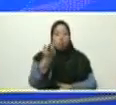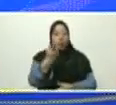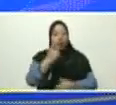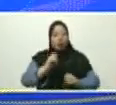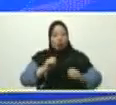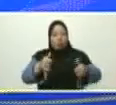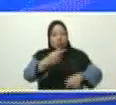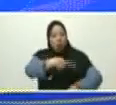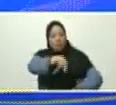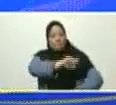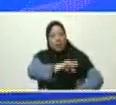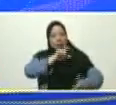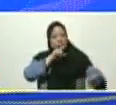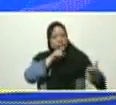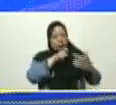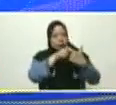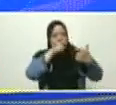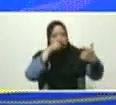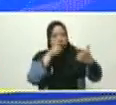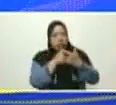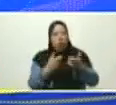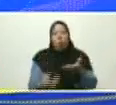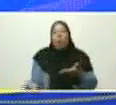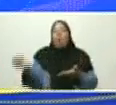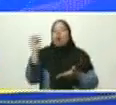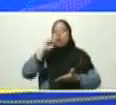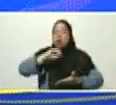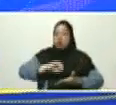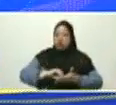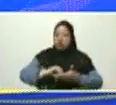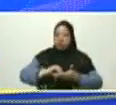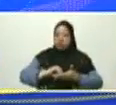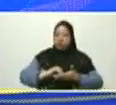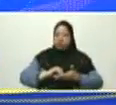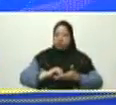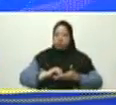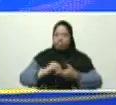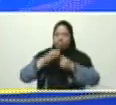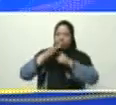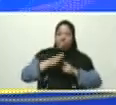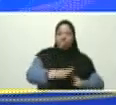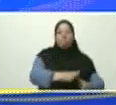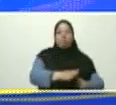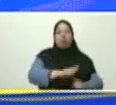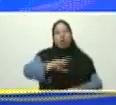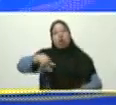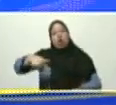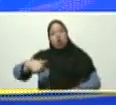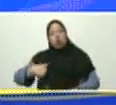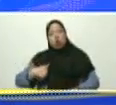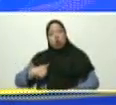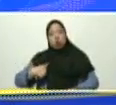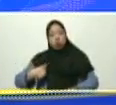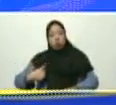reiniciar una campaña de reconquista, de recolonización. Y fueron nuestros marinos,